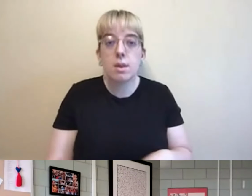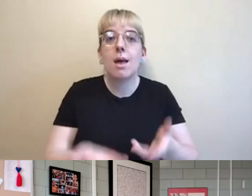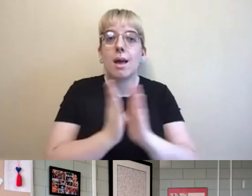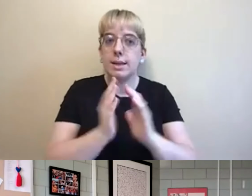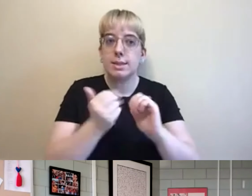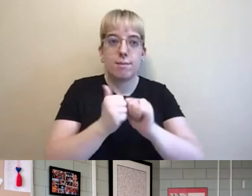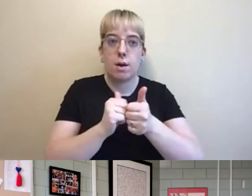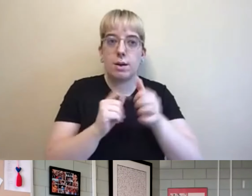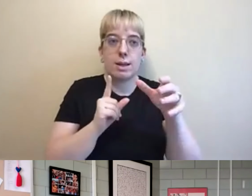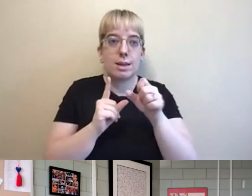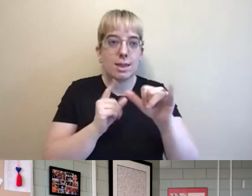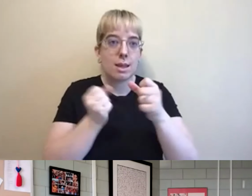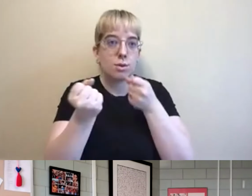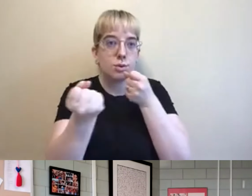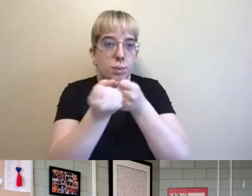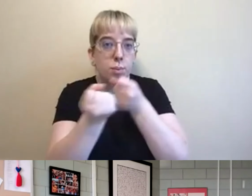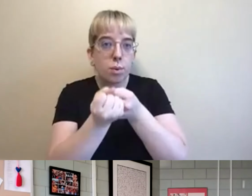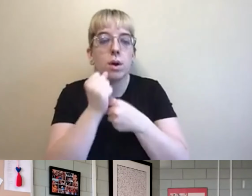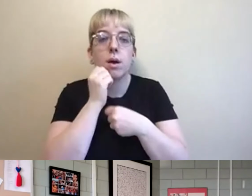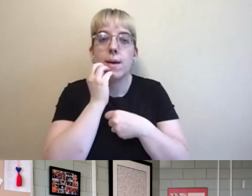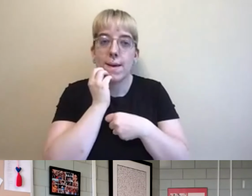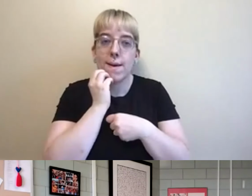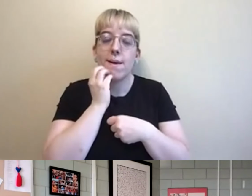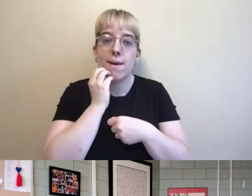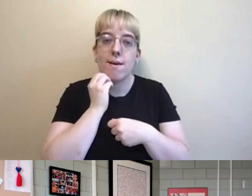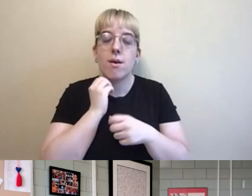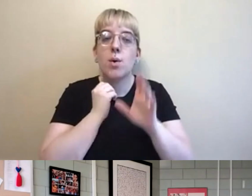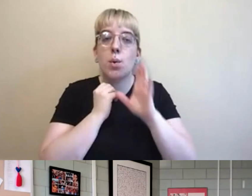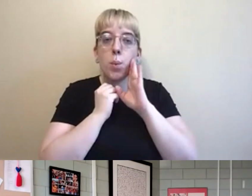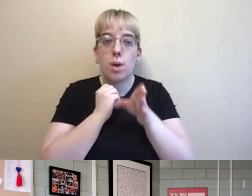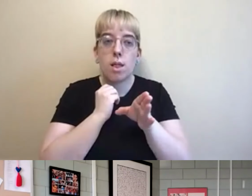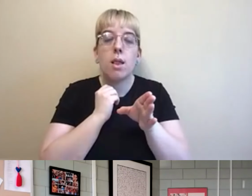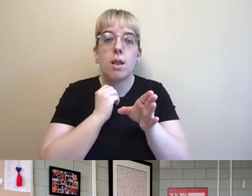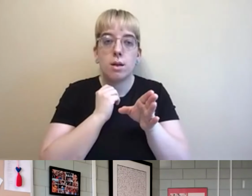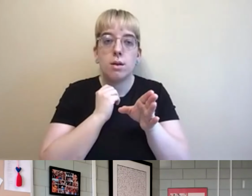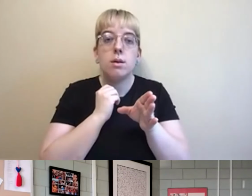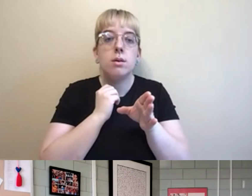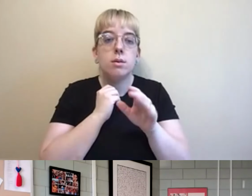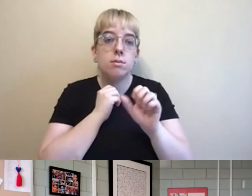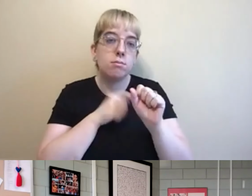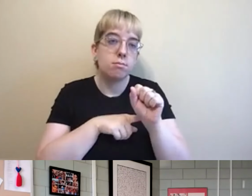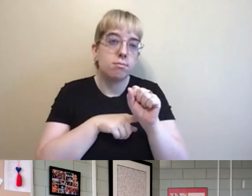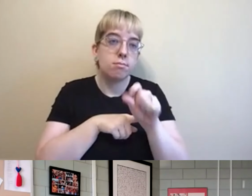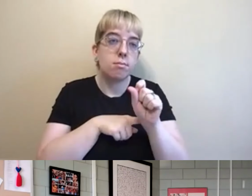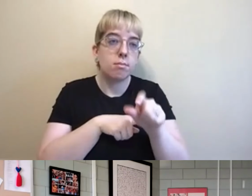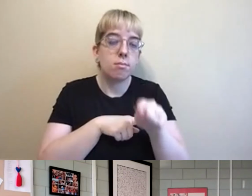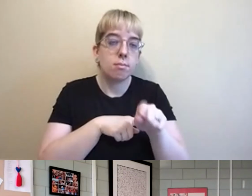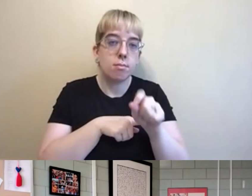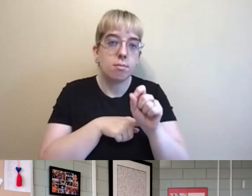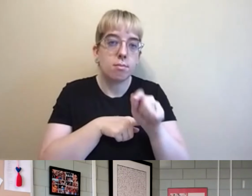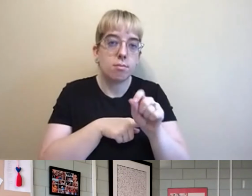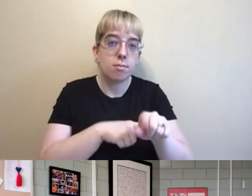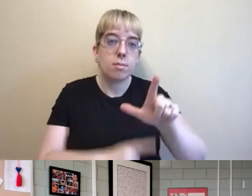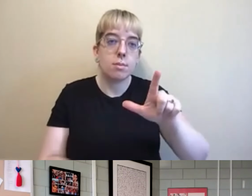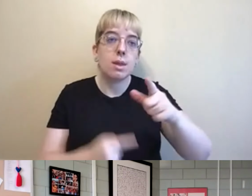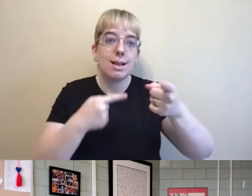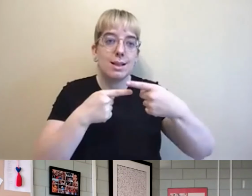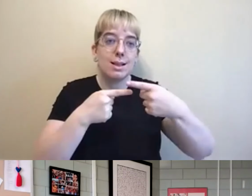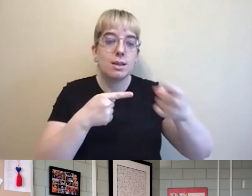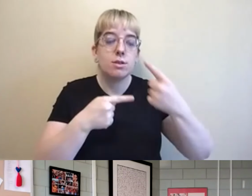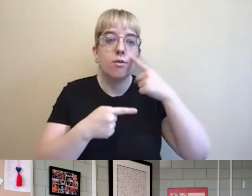¿Cómo se puede conseguir o usar los apoyos? The chat, va a poner el enlace en el chat.